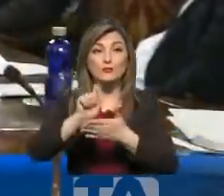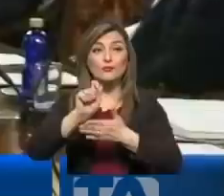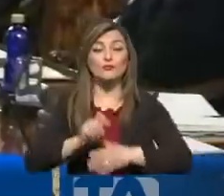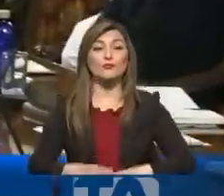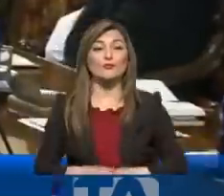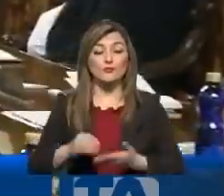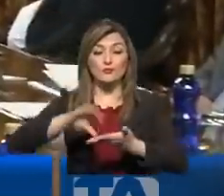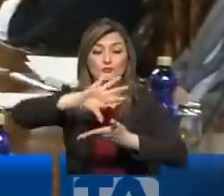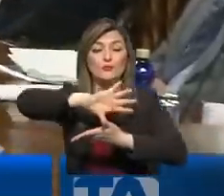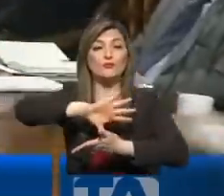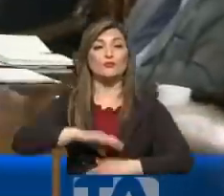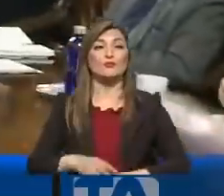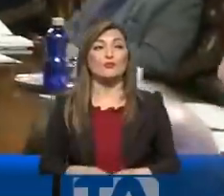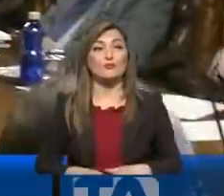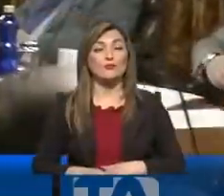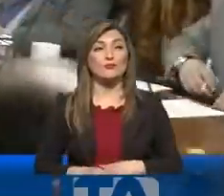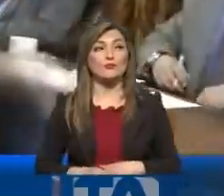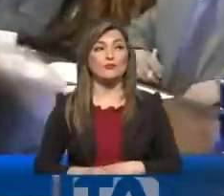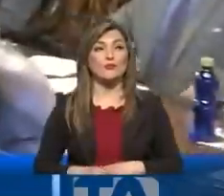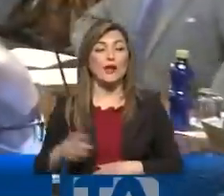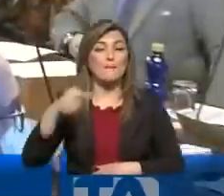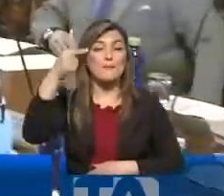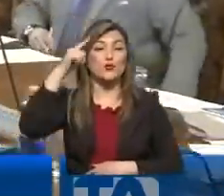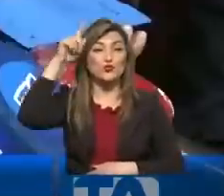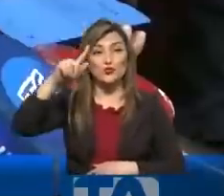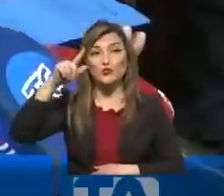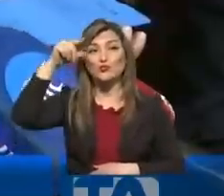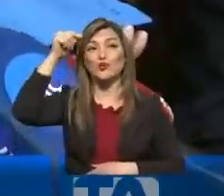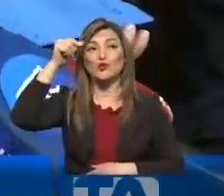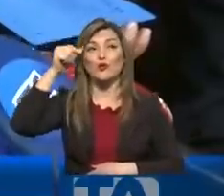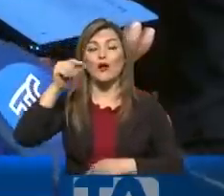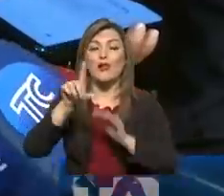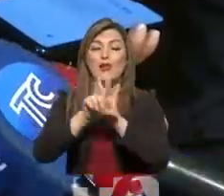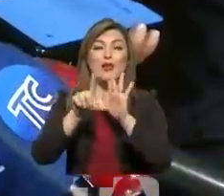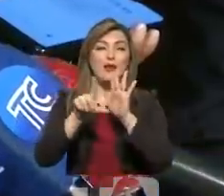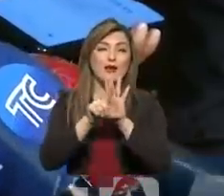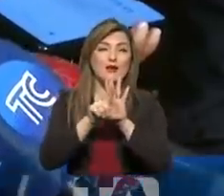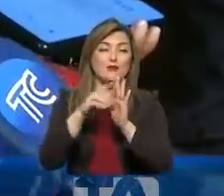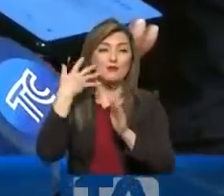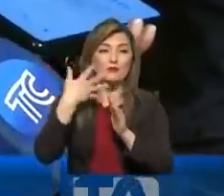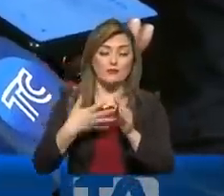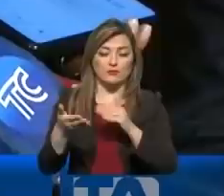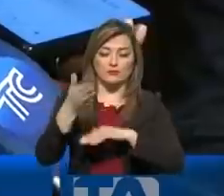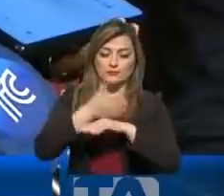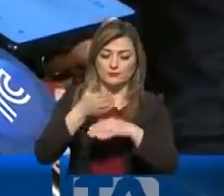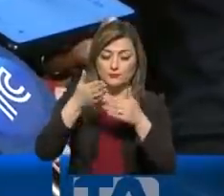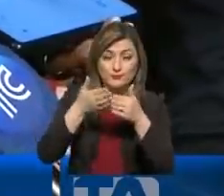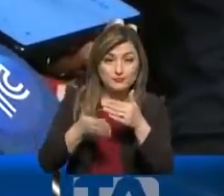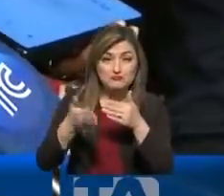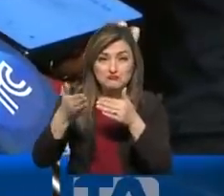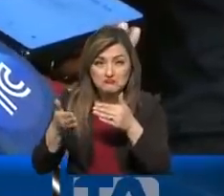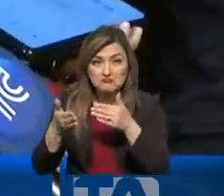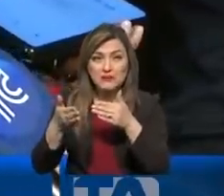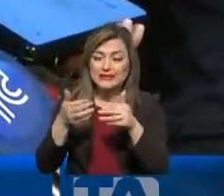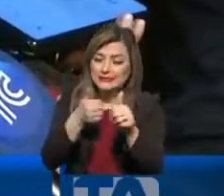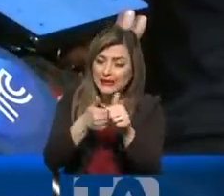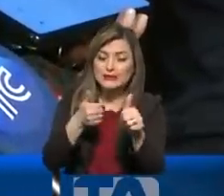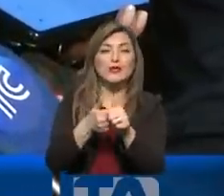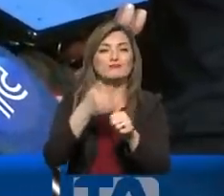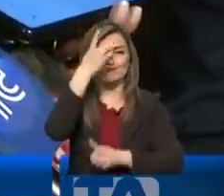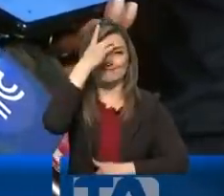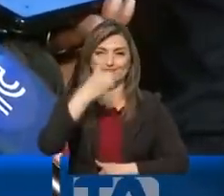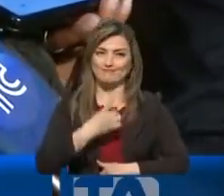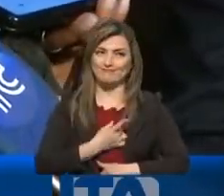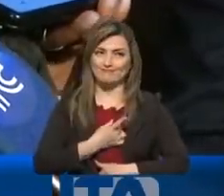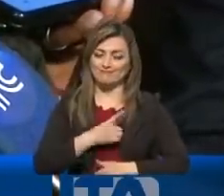Legislativo. Todo apunta a que dejarán al próximo gobierno. Los que vencen antes de este periodo hay que tomar la decisión.